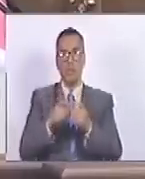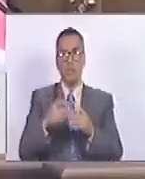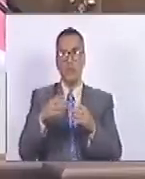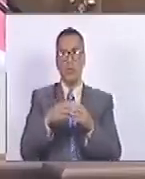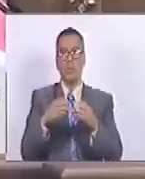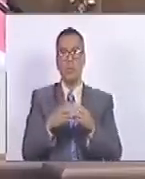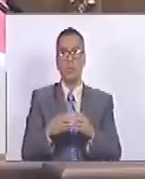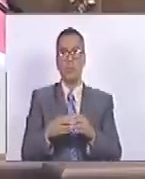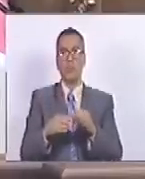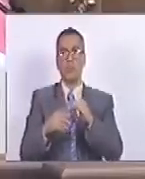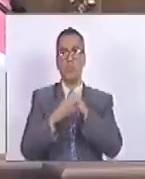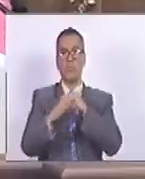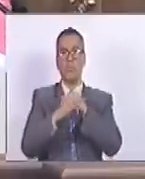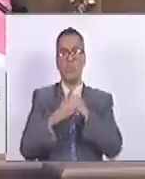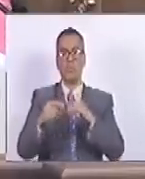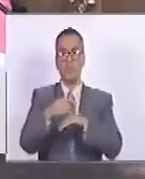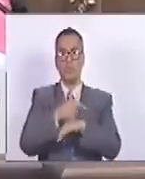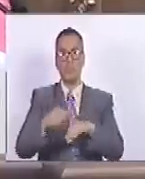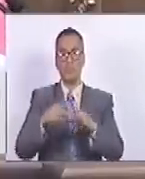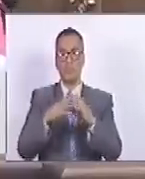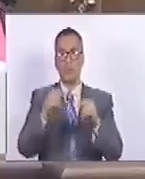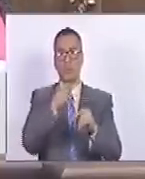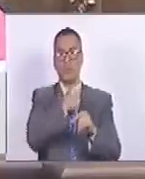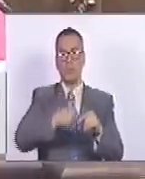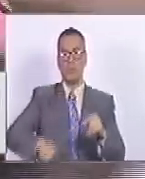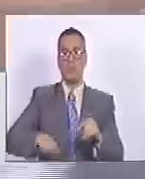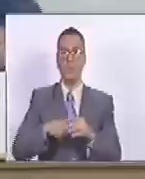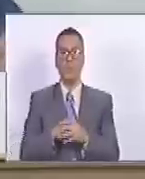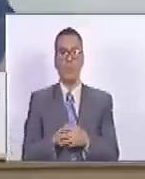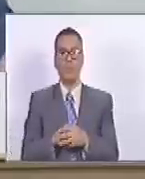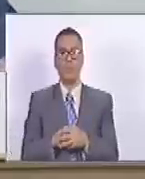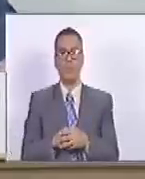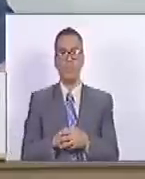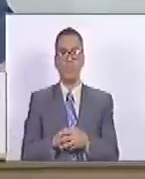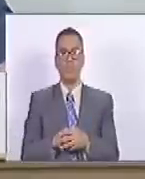y municipios. Es todo, ciudadano presidente.